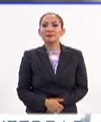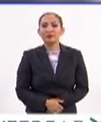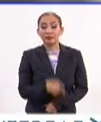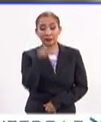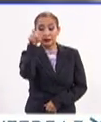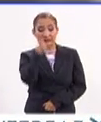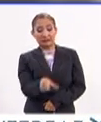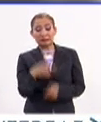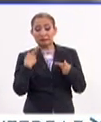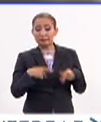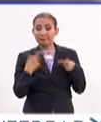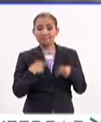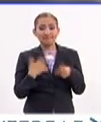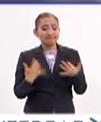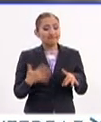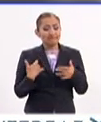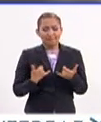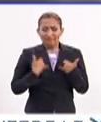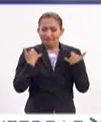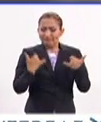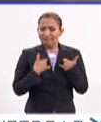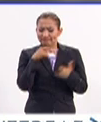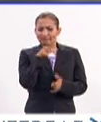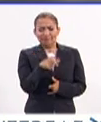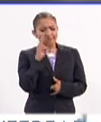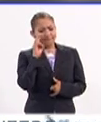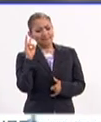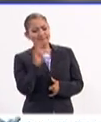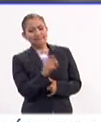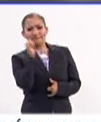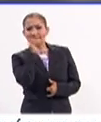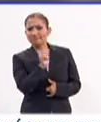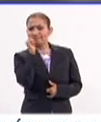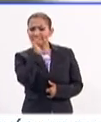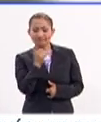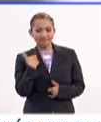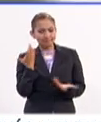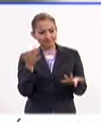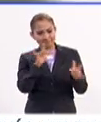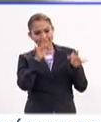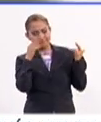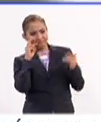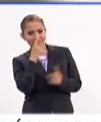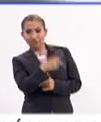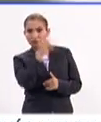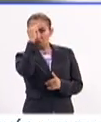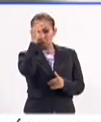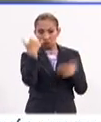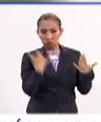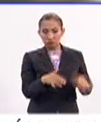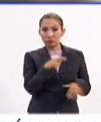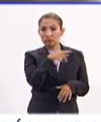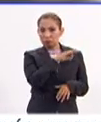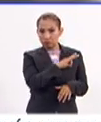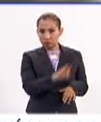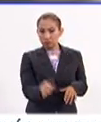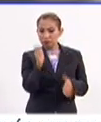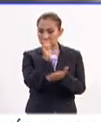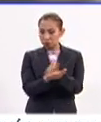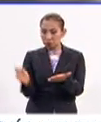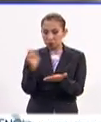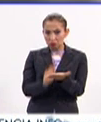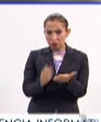una persona que desde joven siempre estuvo brillando por su intelecto y por su capacidad de